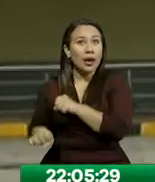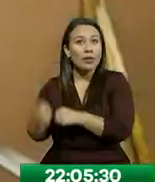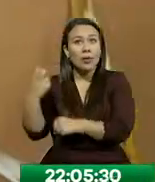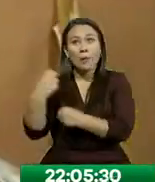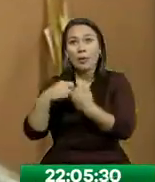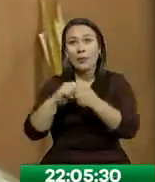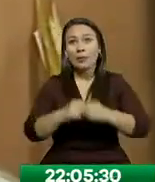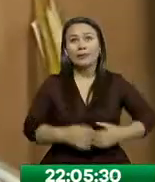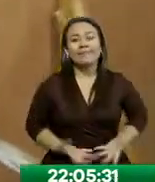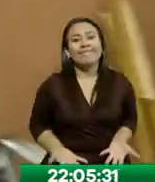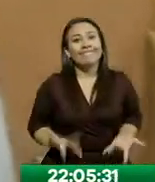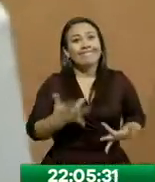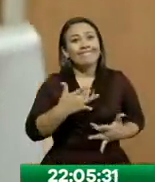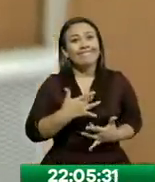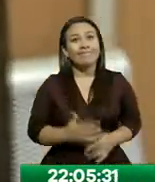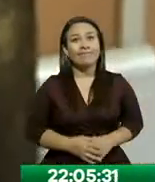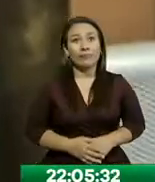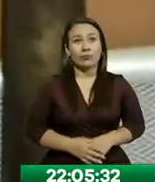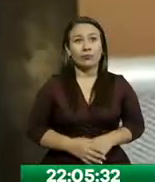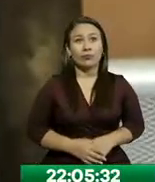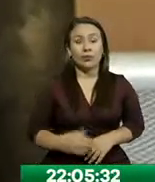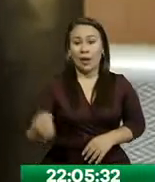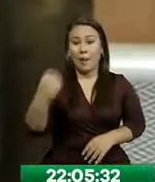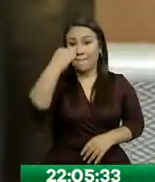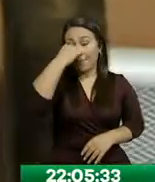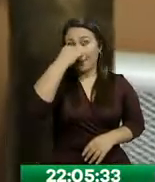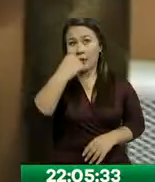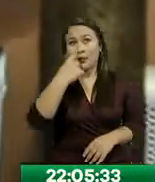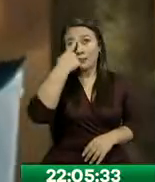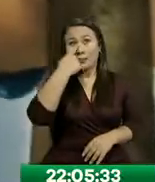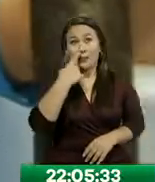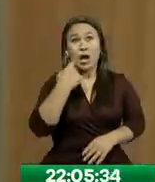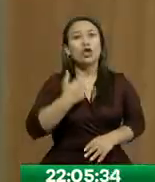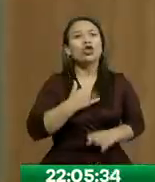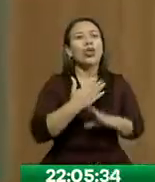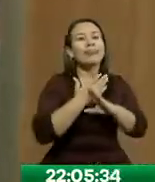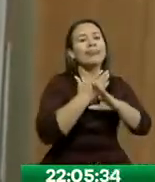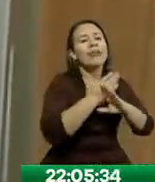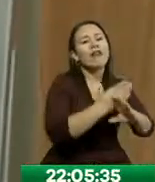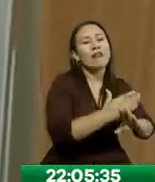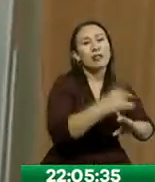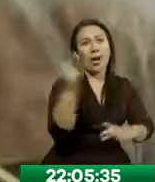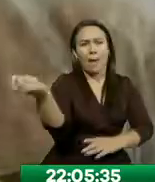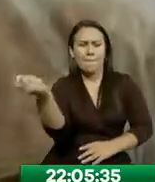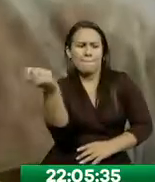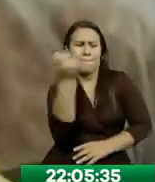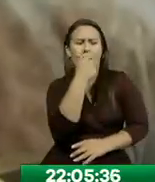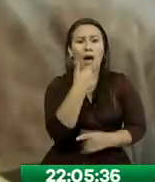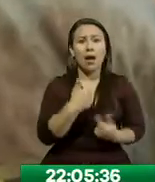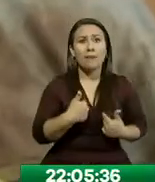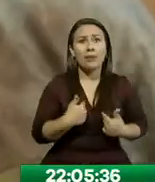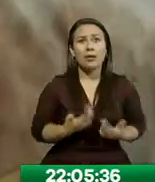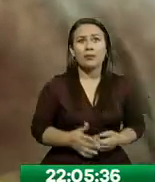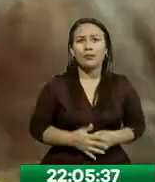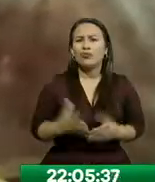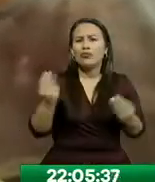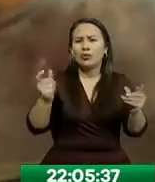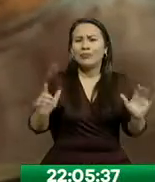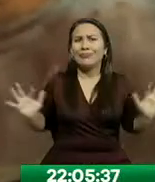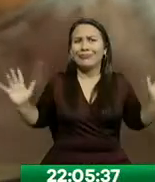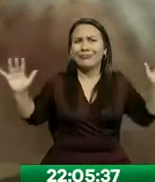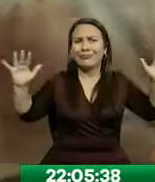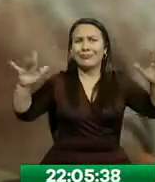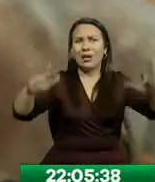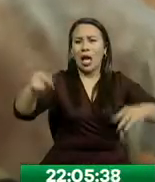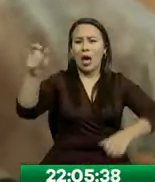provocó. Desgraciadamente saqué la mano, le topé la nariz por defensa propia. Esa escoba me la partió. Se aumentó toda la gente y cuando yo cogí el palo, él